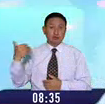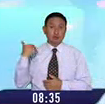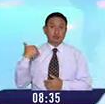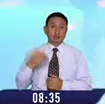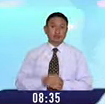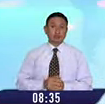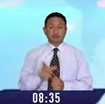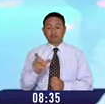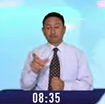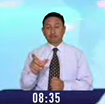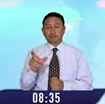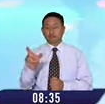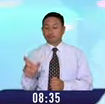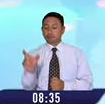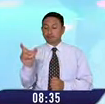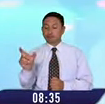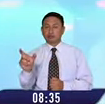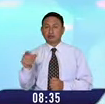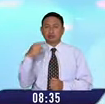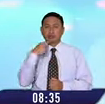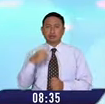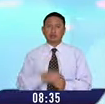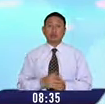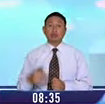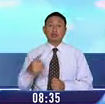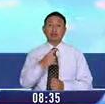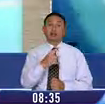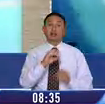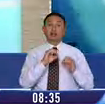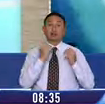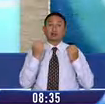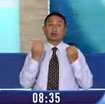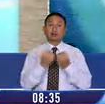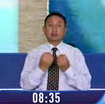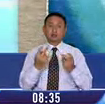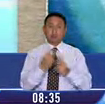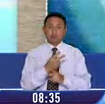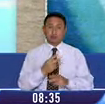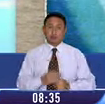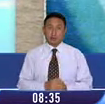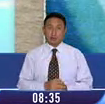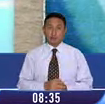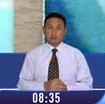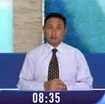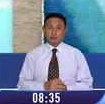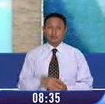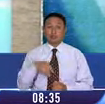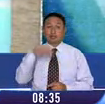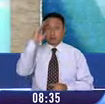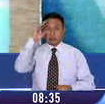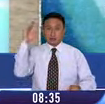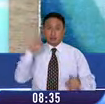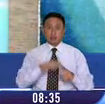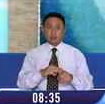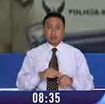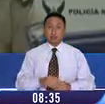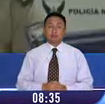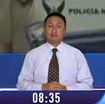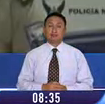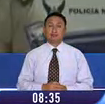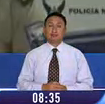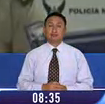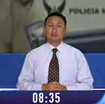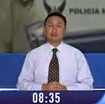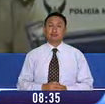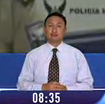sospechosos, tarjetas de presentación con figuras de la organización a la que pertenecían y panfletos con mensajes extorsivos. Incluso